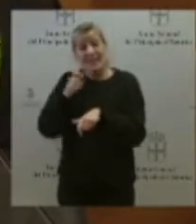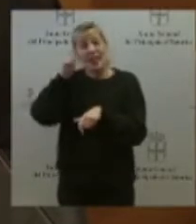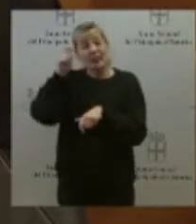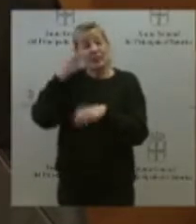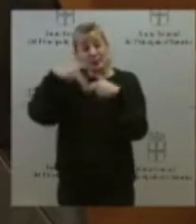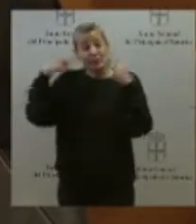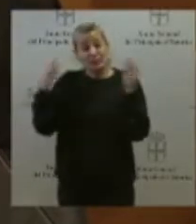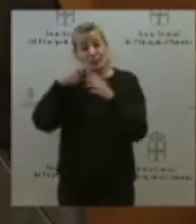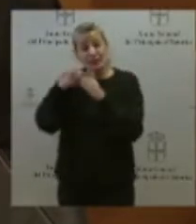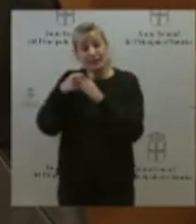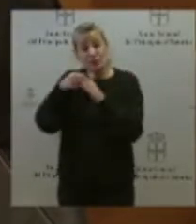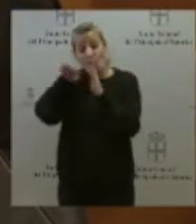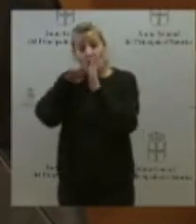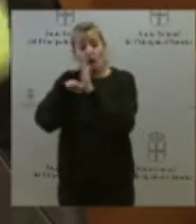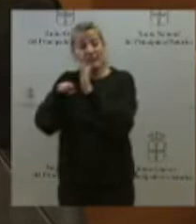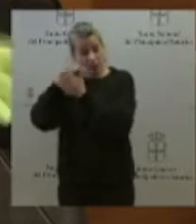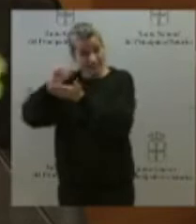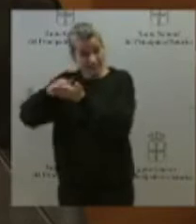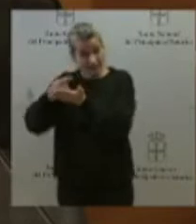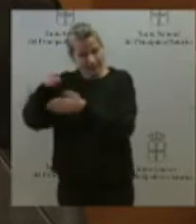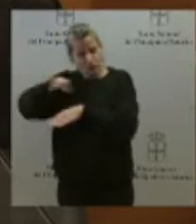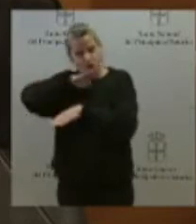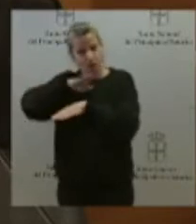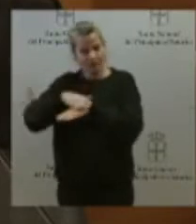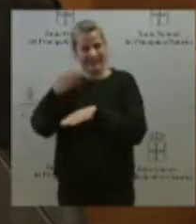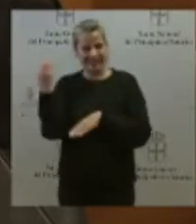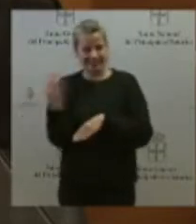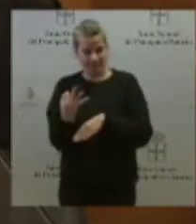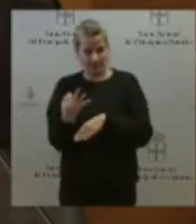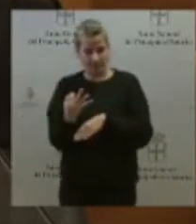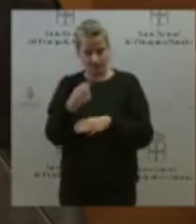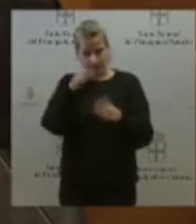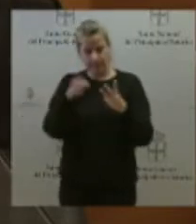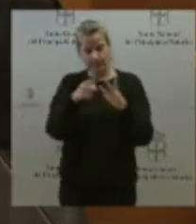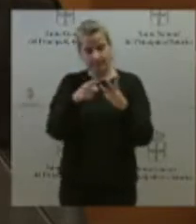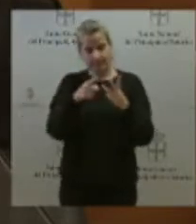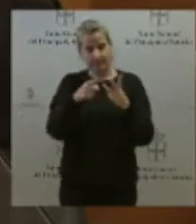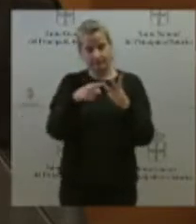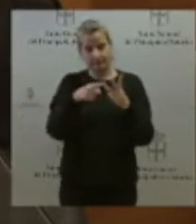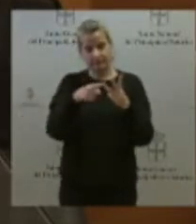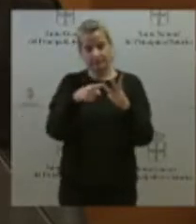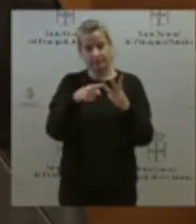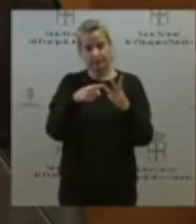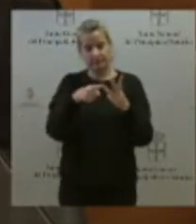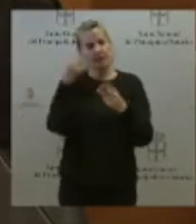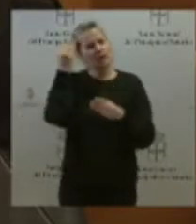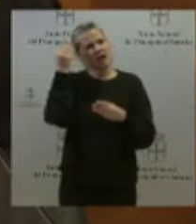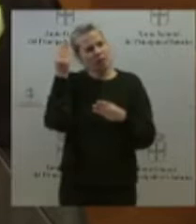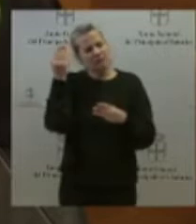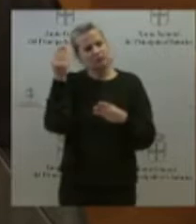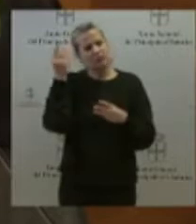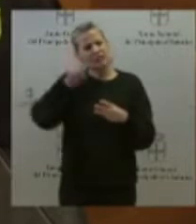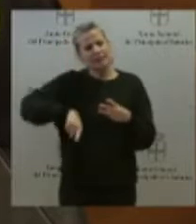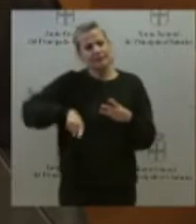que tenemos las administraciones con esas personas. En tercer lugar, creo que tenemos que actuar también en una revisión